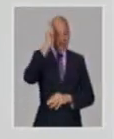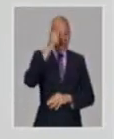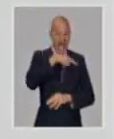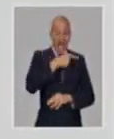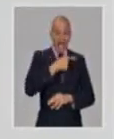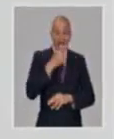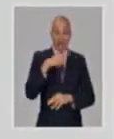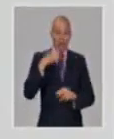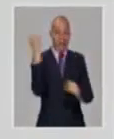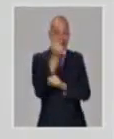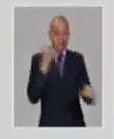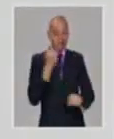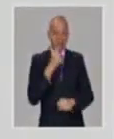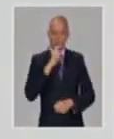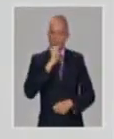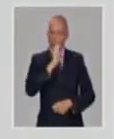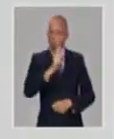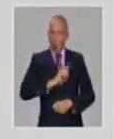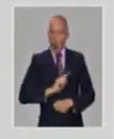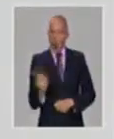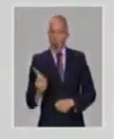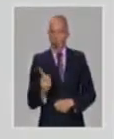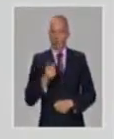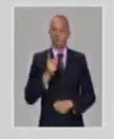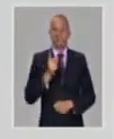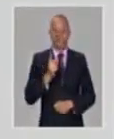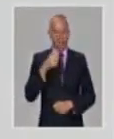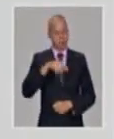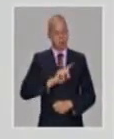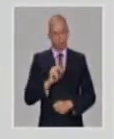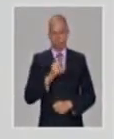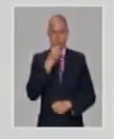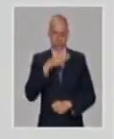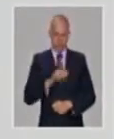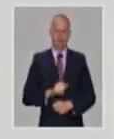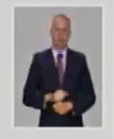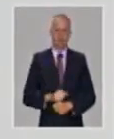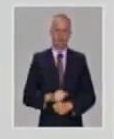en las localidades o en algunos lugares, para incrementar la oferta de carne bovina a la población.